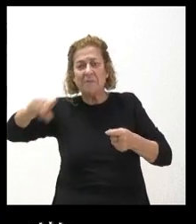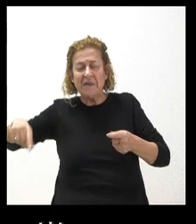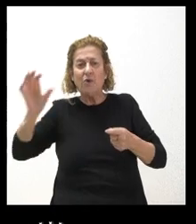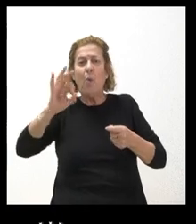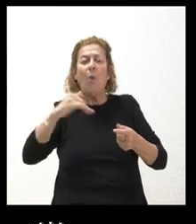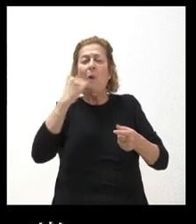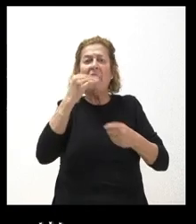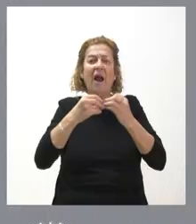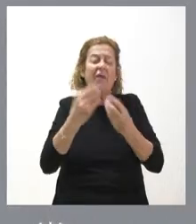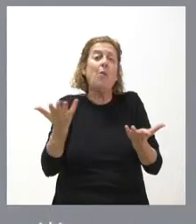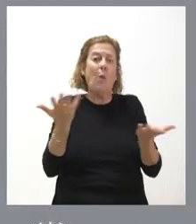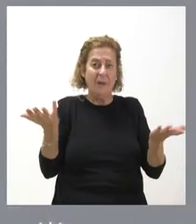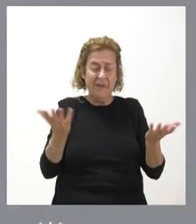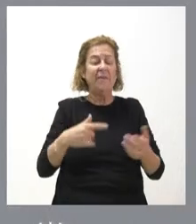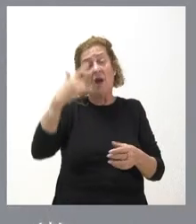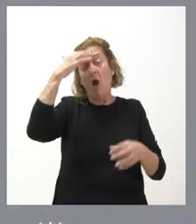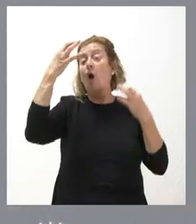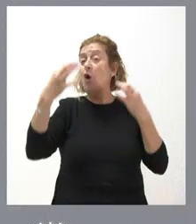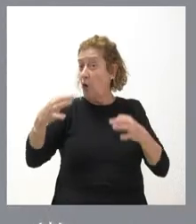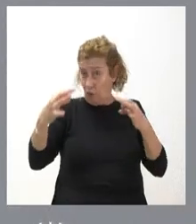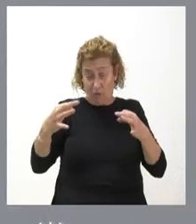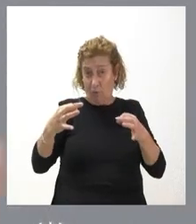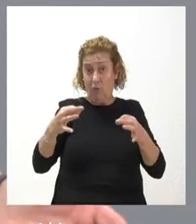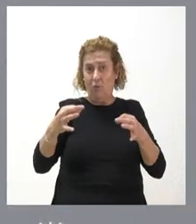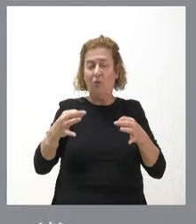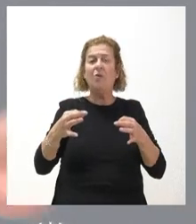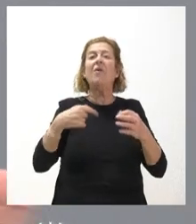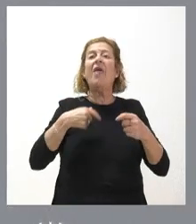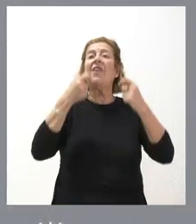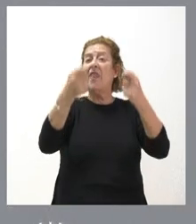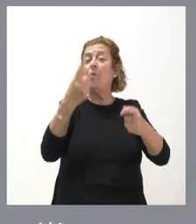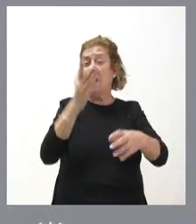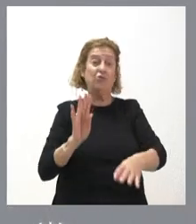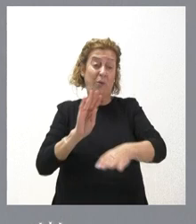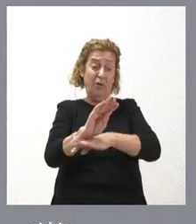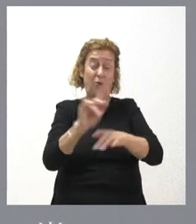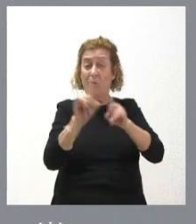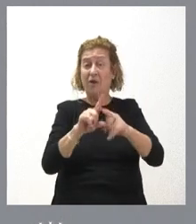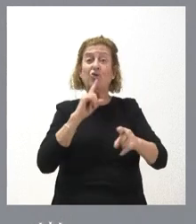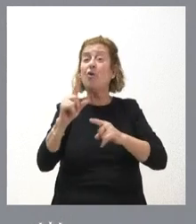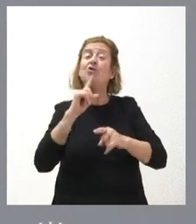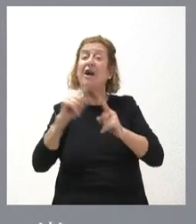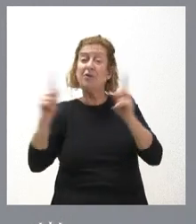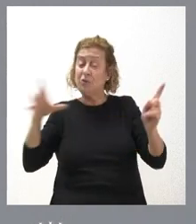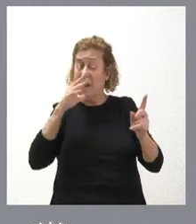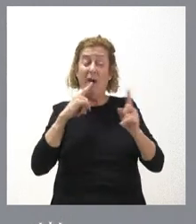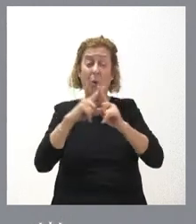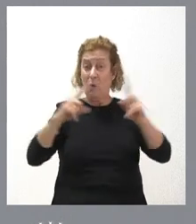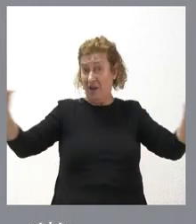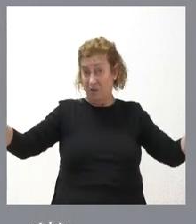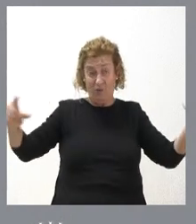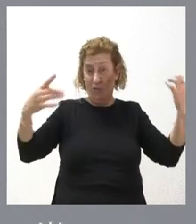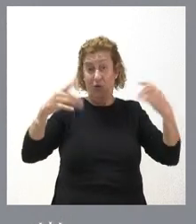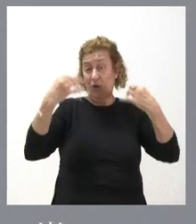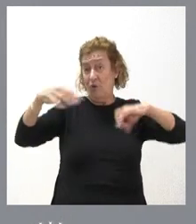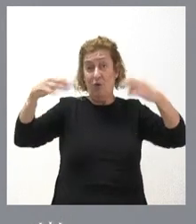va a hacer lógicamente se concede una subvención como se ha hecho todos los años para el conjunto del ejercicio con la normalidad misma